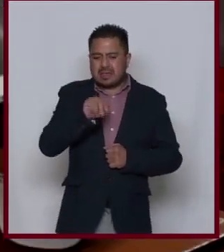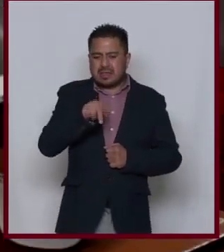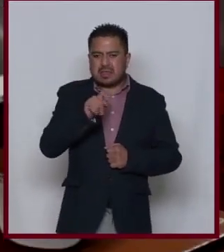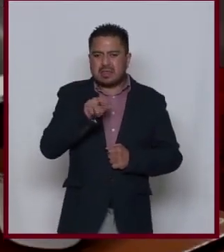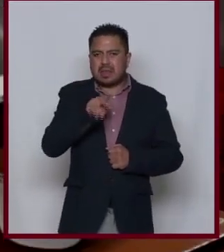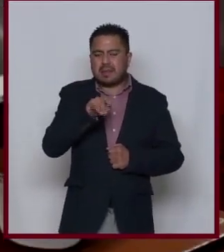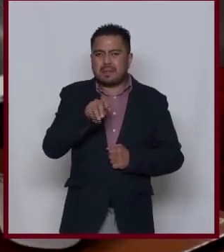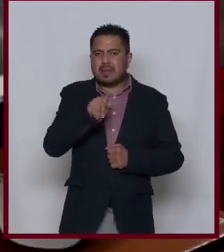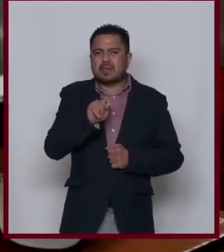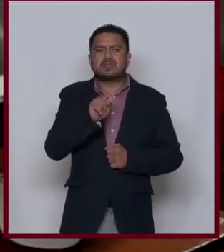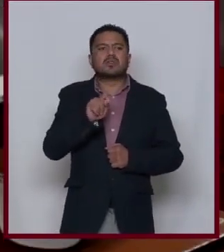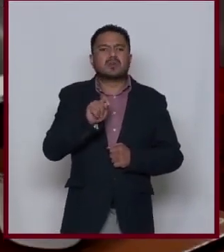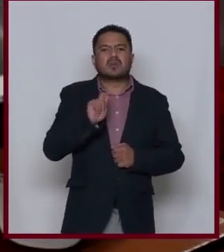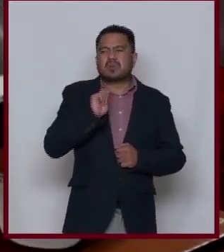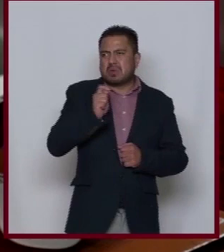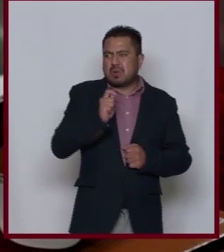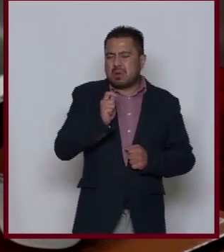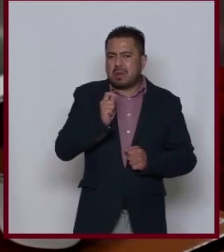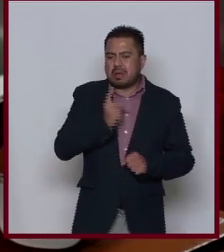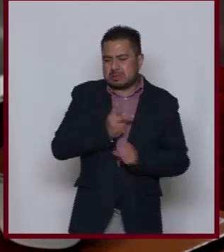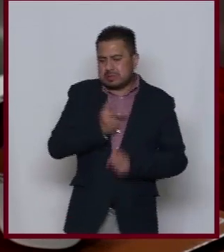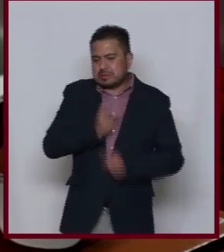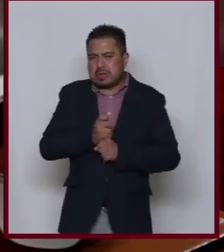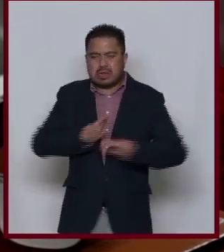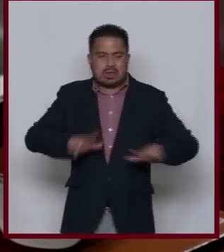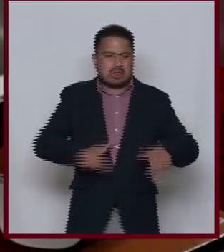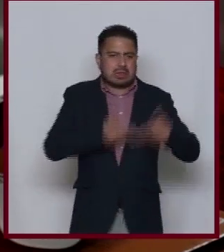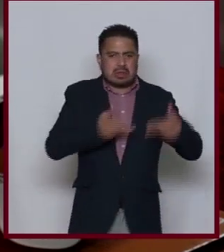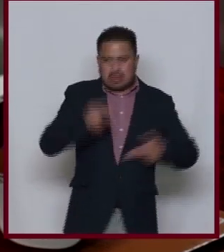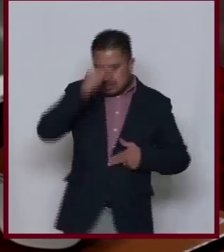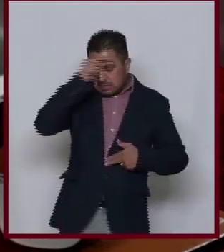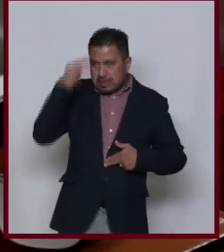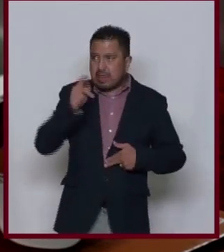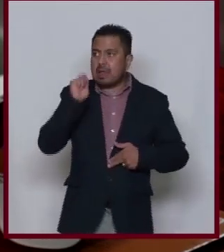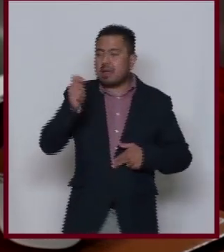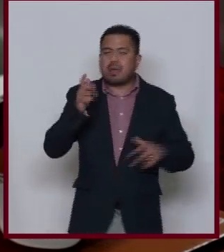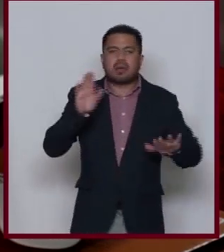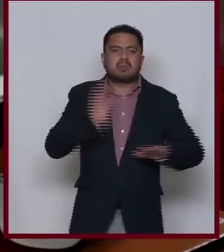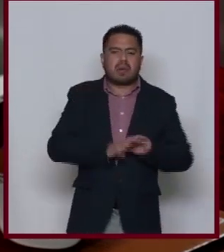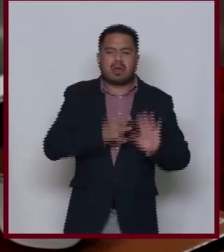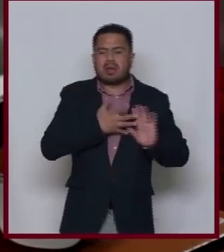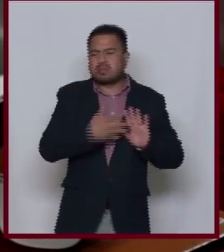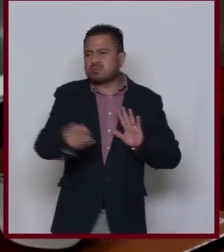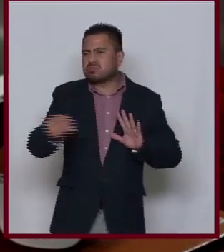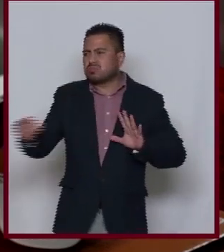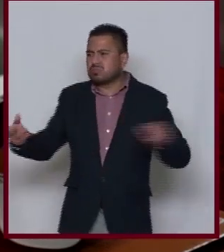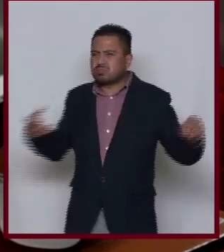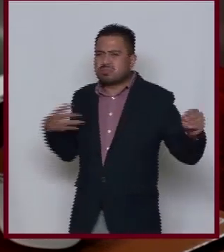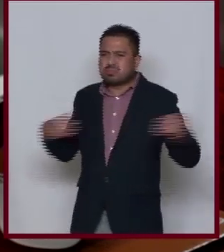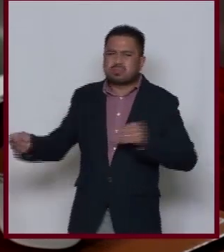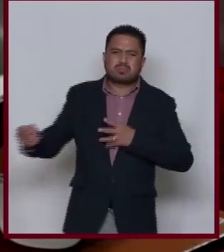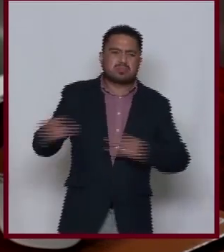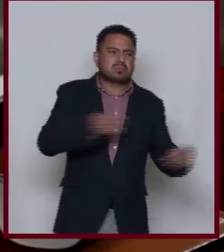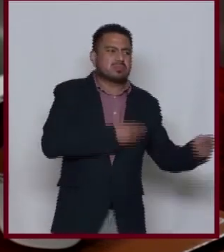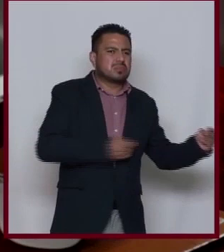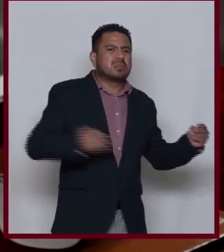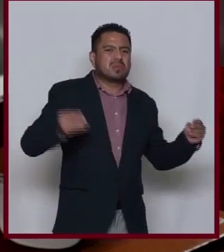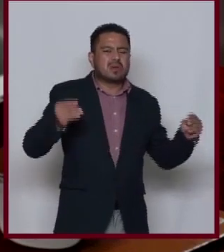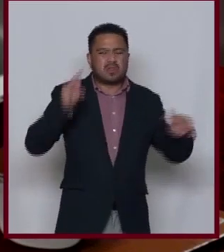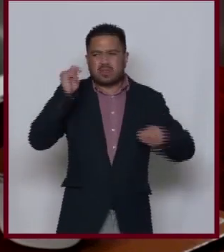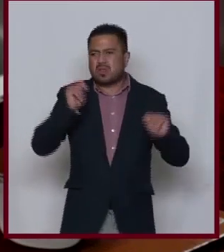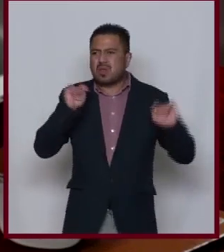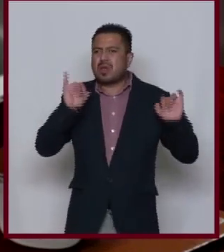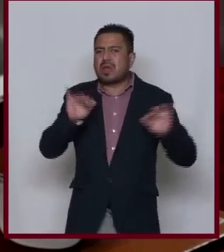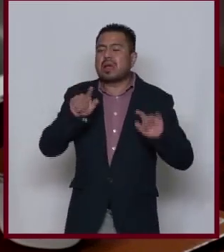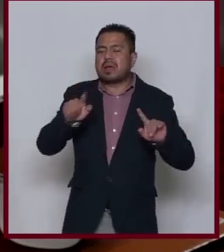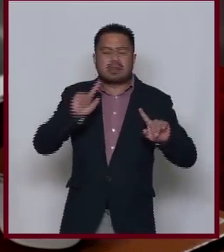El Guapango de Moncayo, que yo creo que es nuestro segundo himno nacional, pese a que lo han choteado en panaturismo y cosas así. Yo creo que